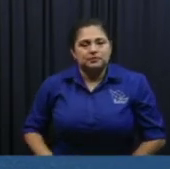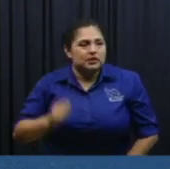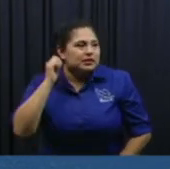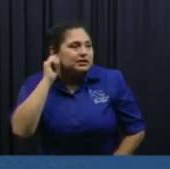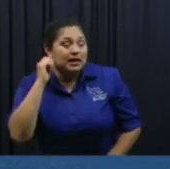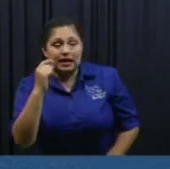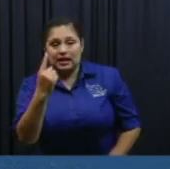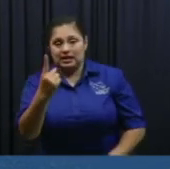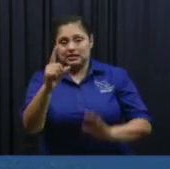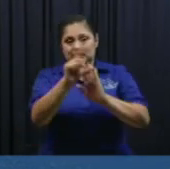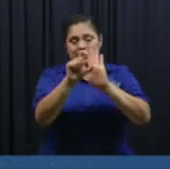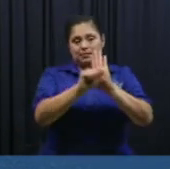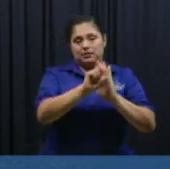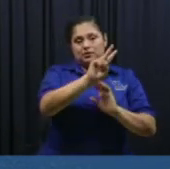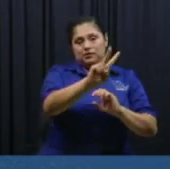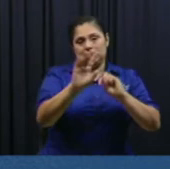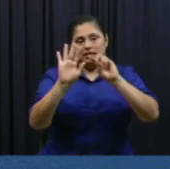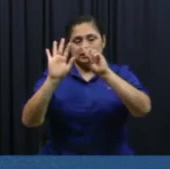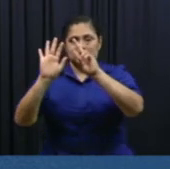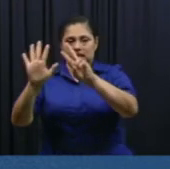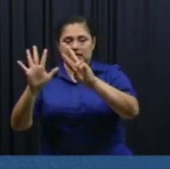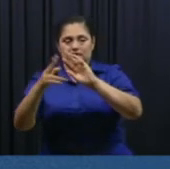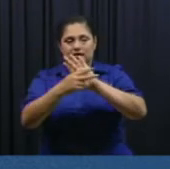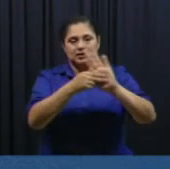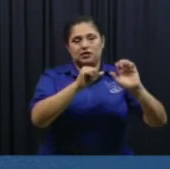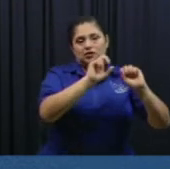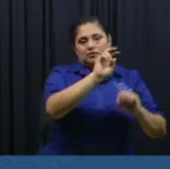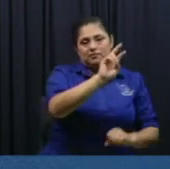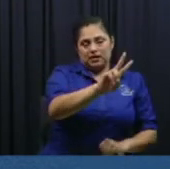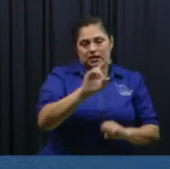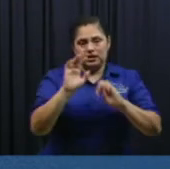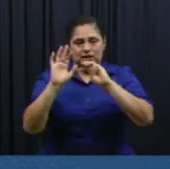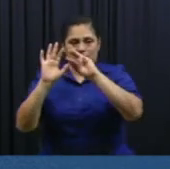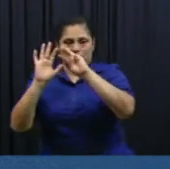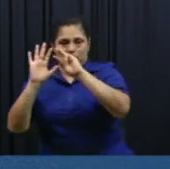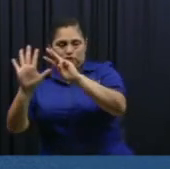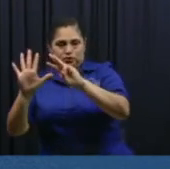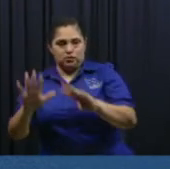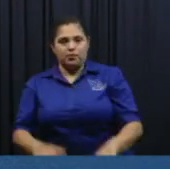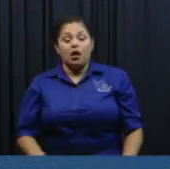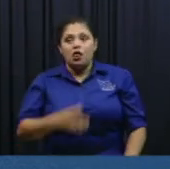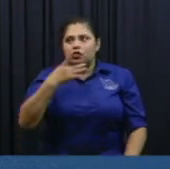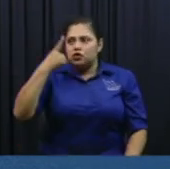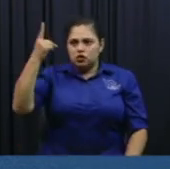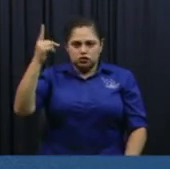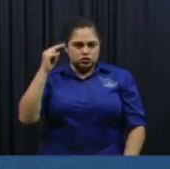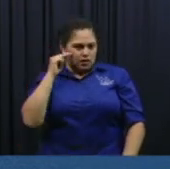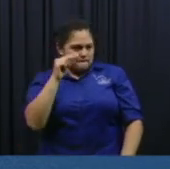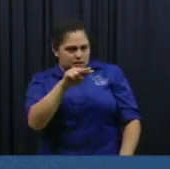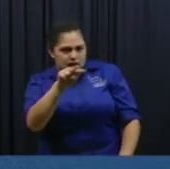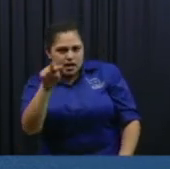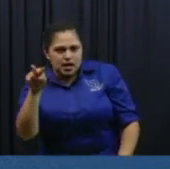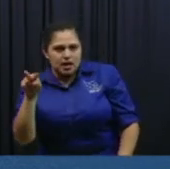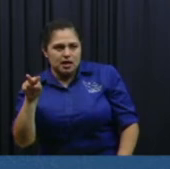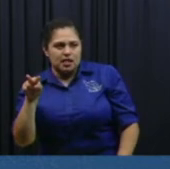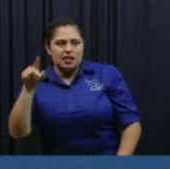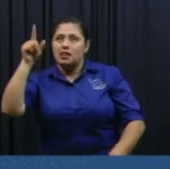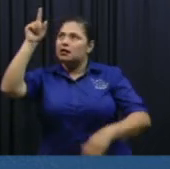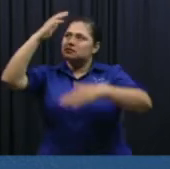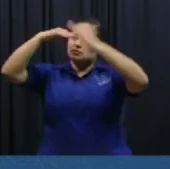verso 28 Dios pues te dé del rocío del cielo esto lo hemos estado